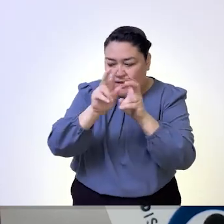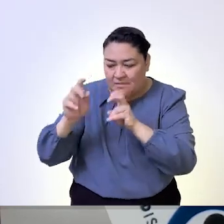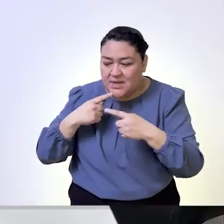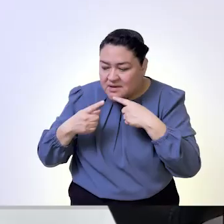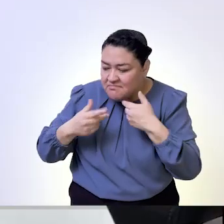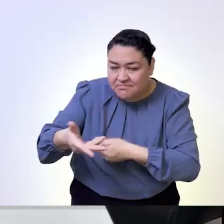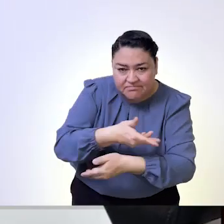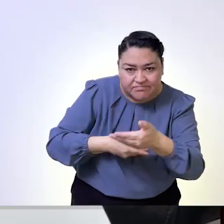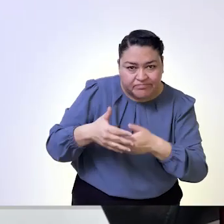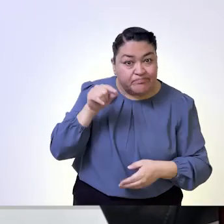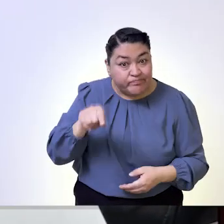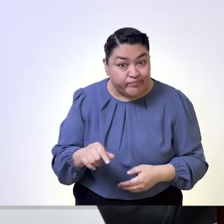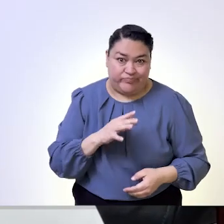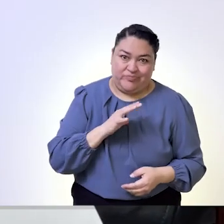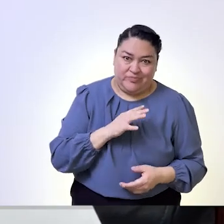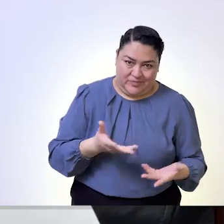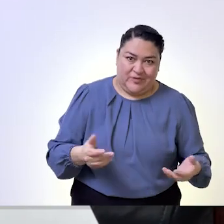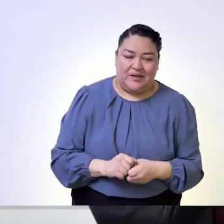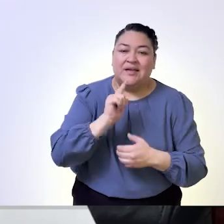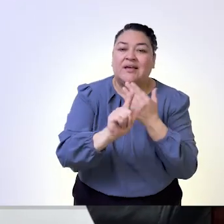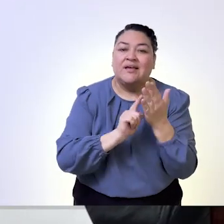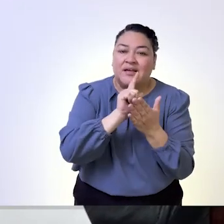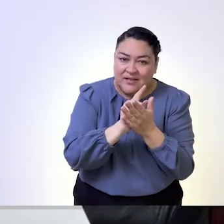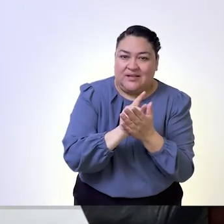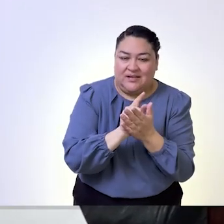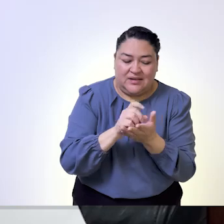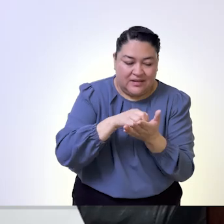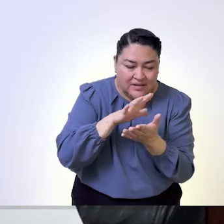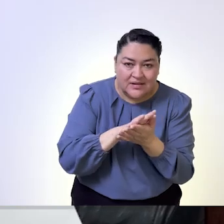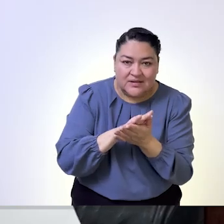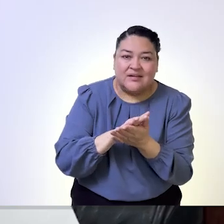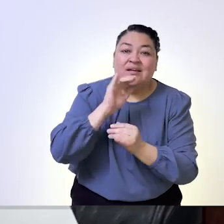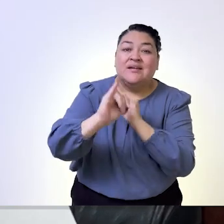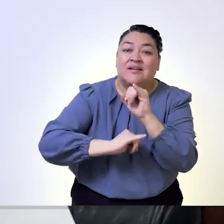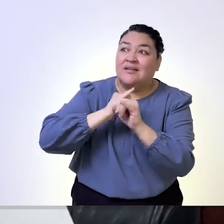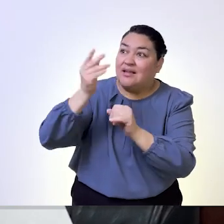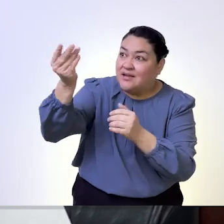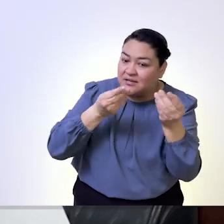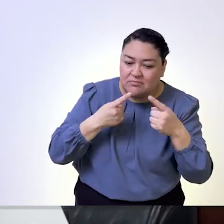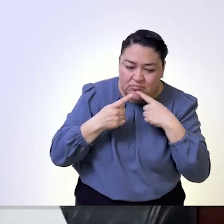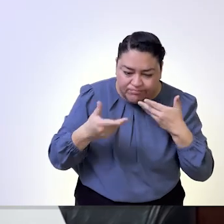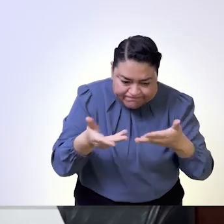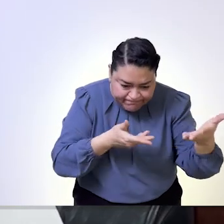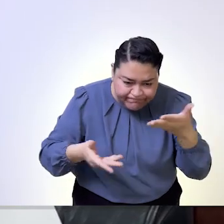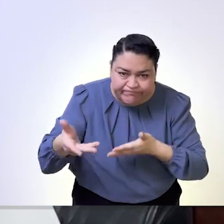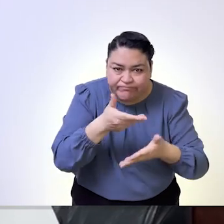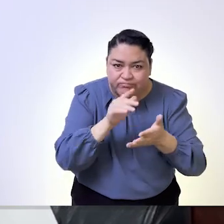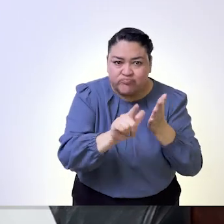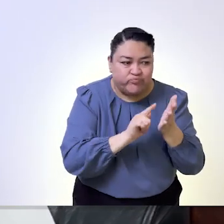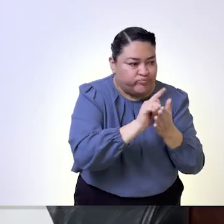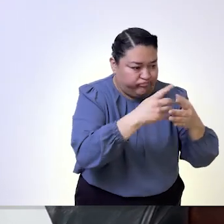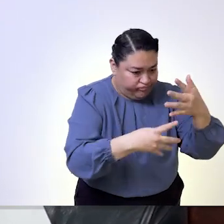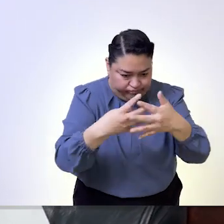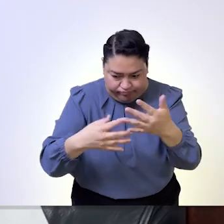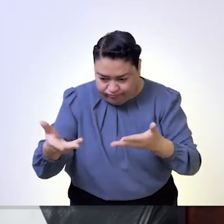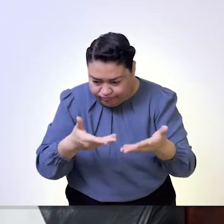sus diferentes áreas, y que sin duda la parte legislativa, normativa, internacional, dialoga mucho, tendría que